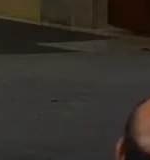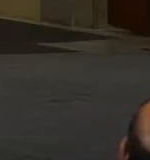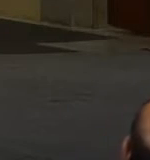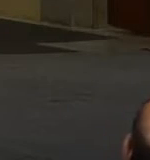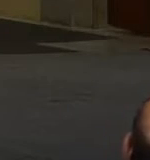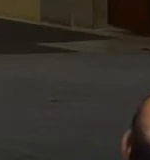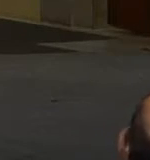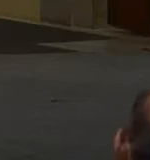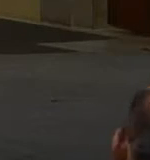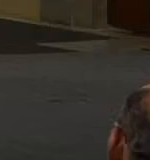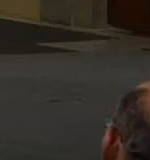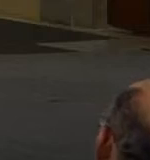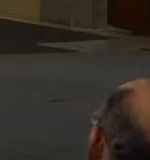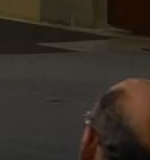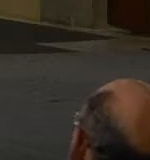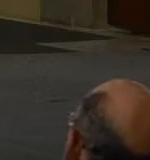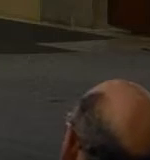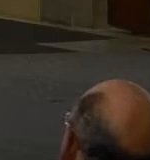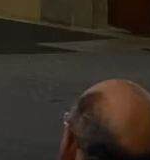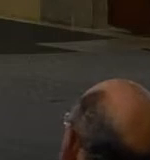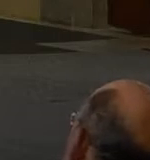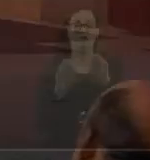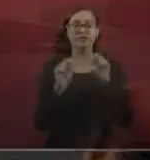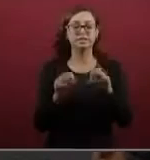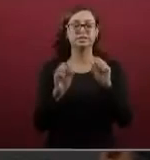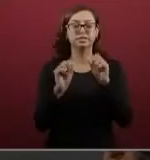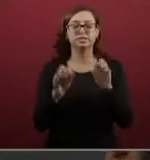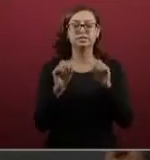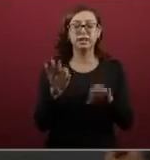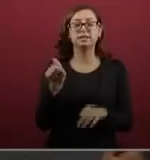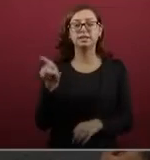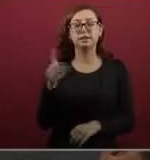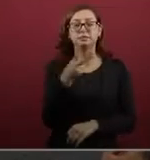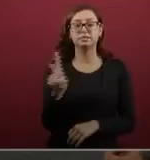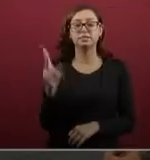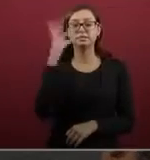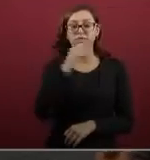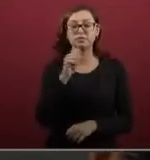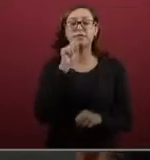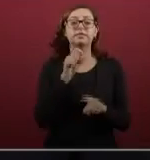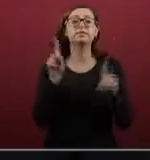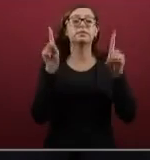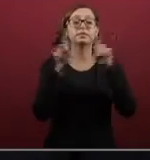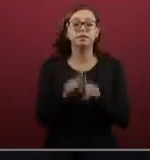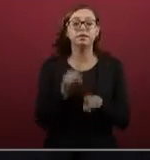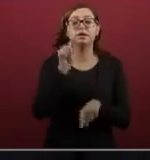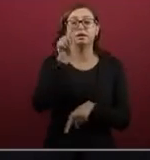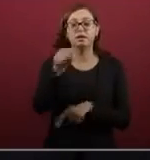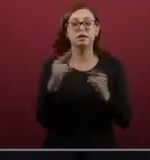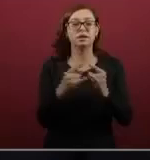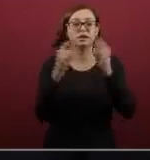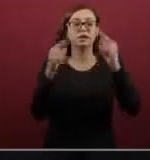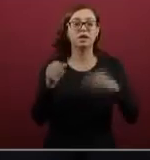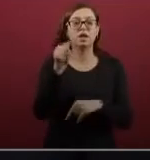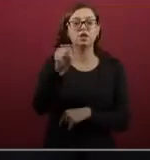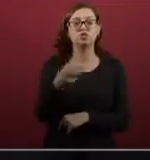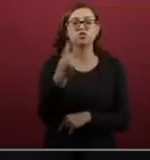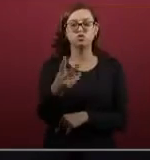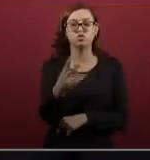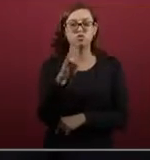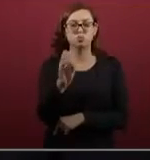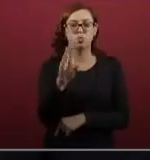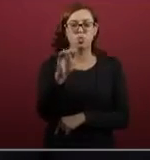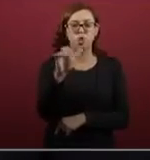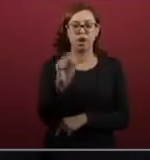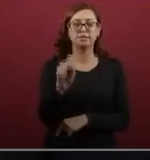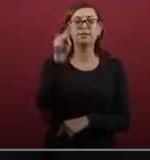sino tiene ya este campamento en Dos Bocas, donde se